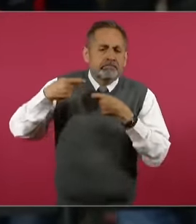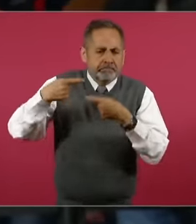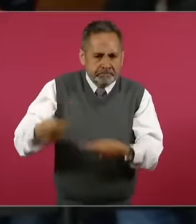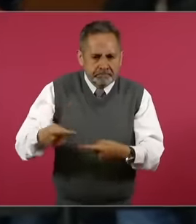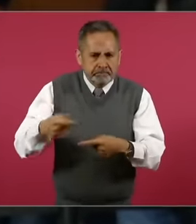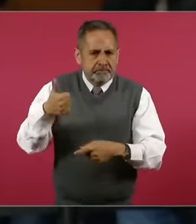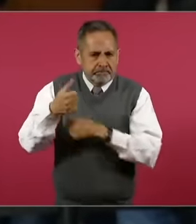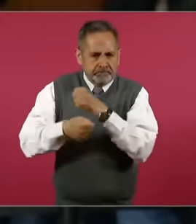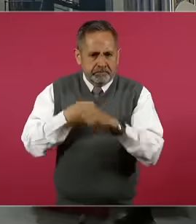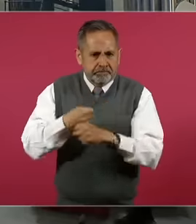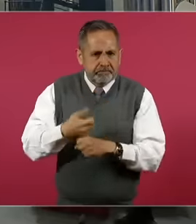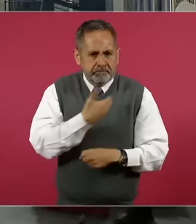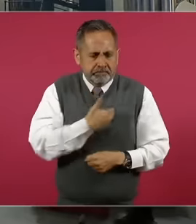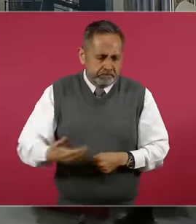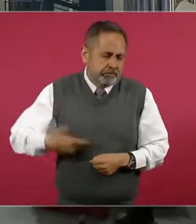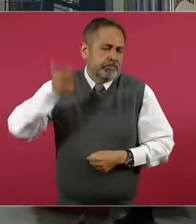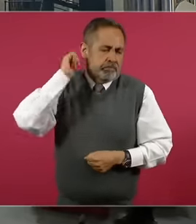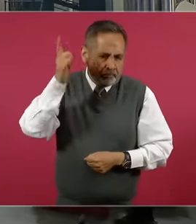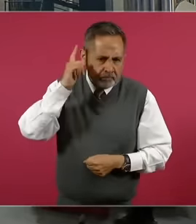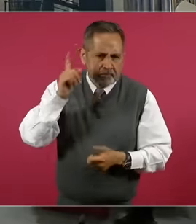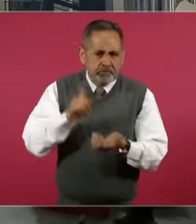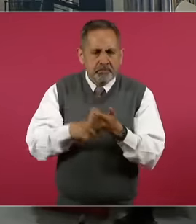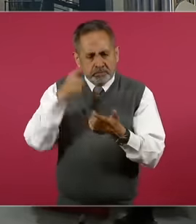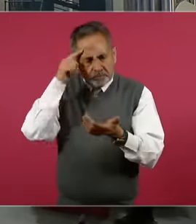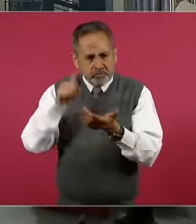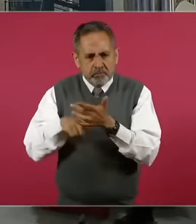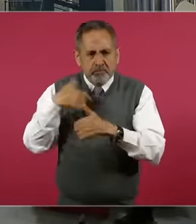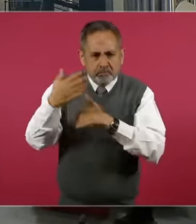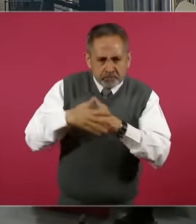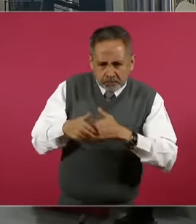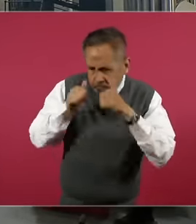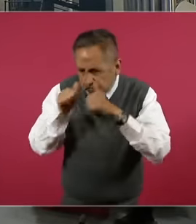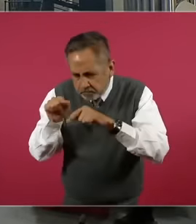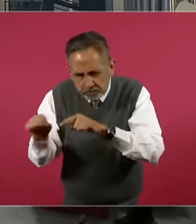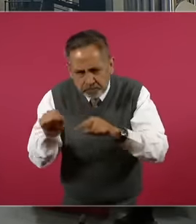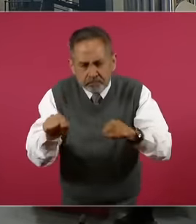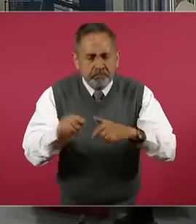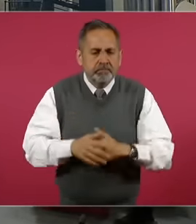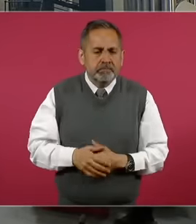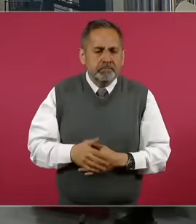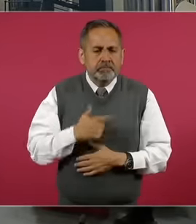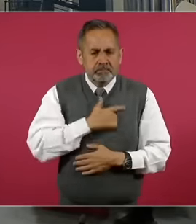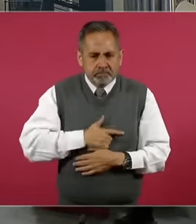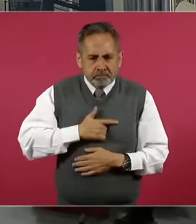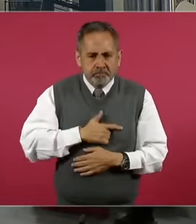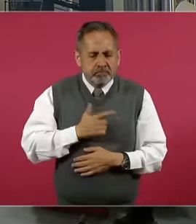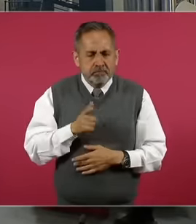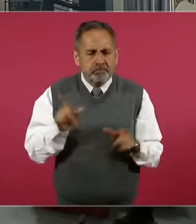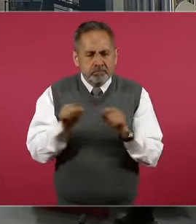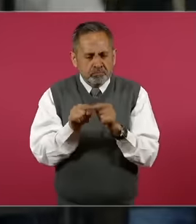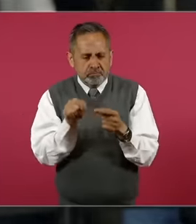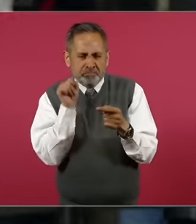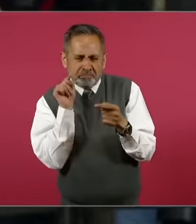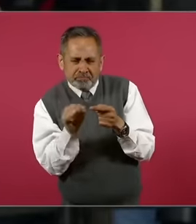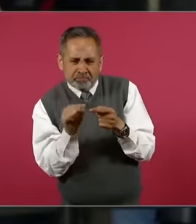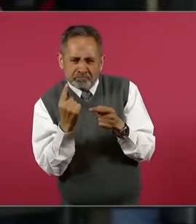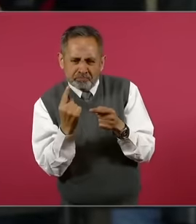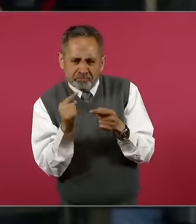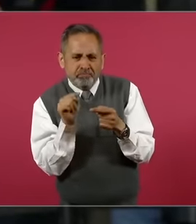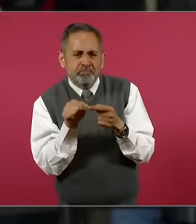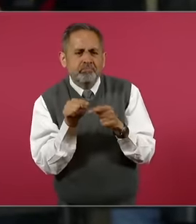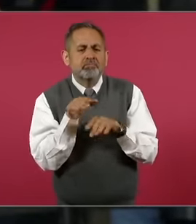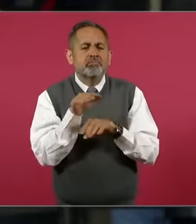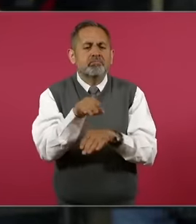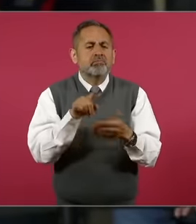sexenio y seguro, espero que pueda atender los casos. Me gustaría detenerme solamente en el